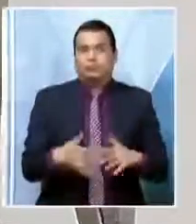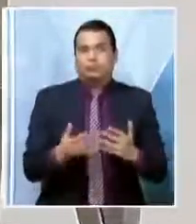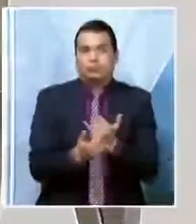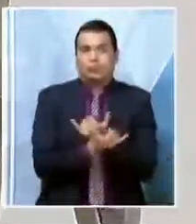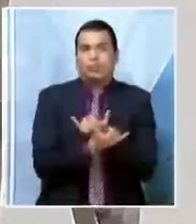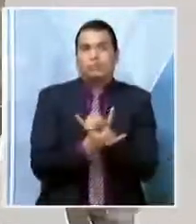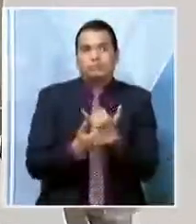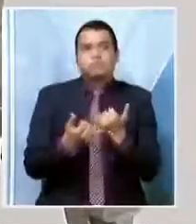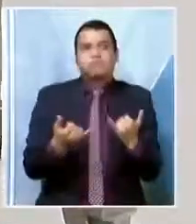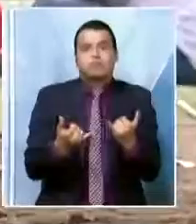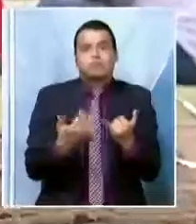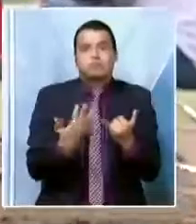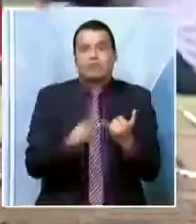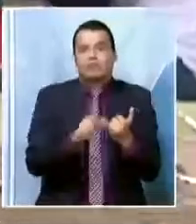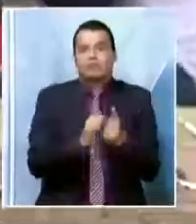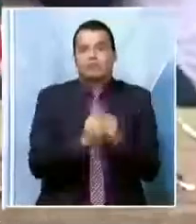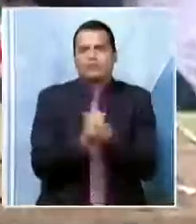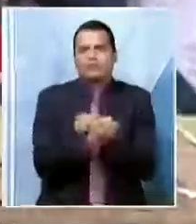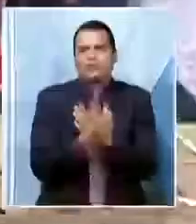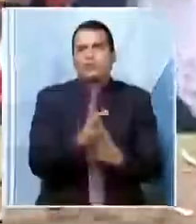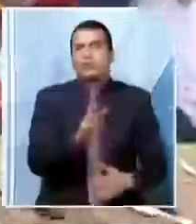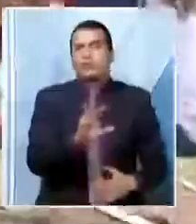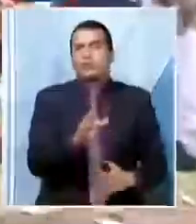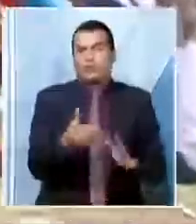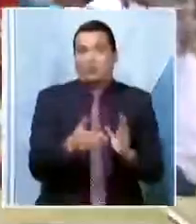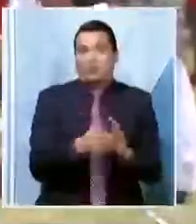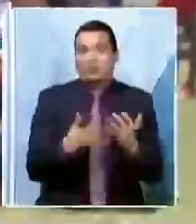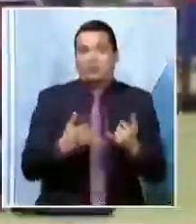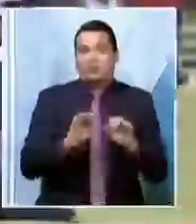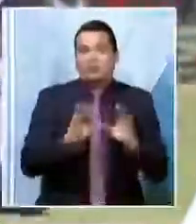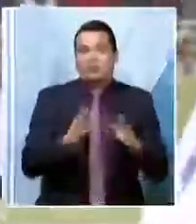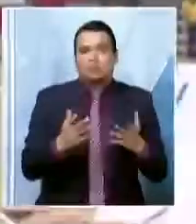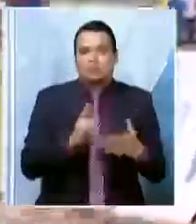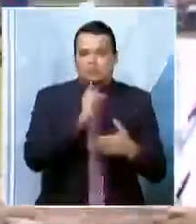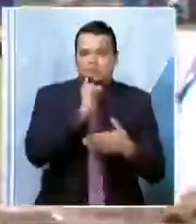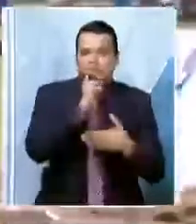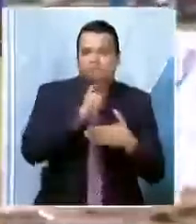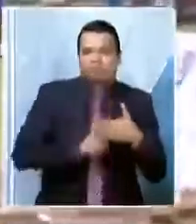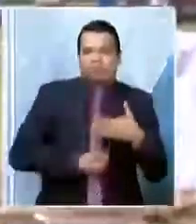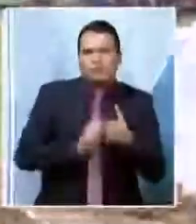para el fomento y desarrollo deportivo. La tasa Pro Deportes recibió hoy la sanción presidencial.